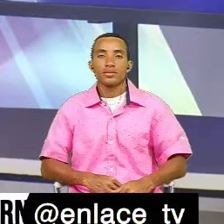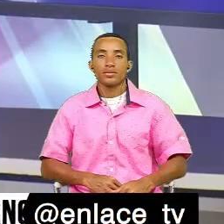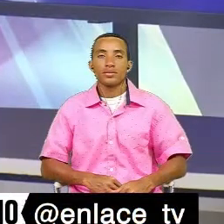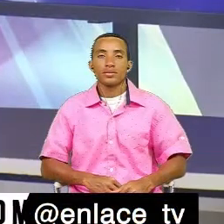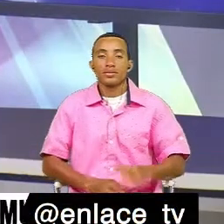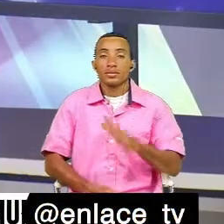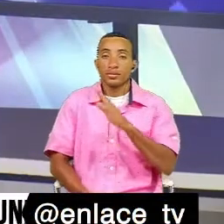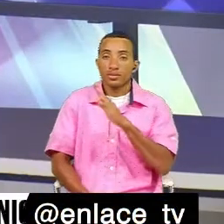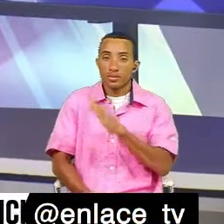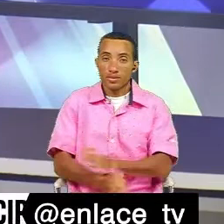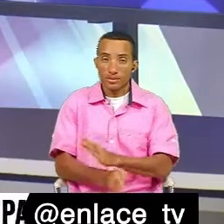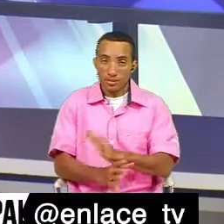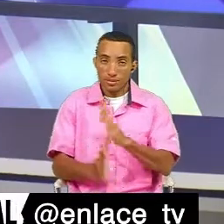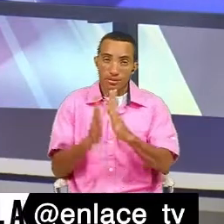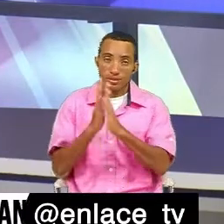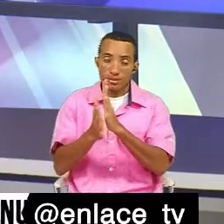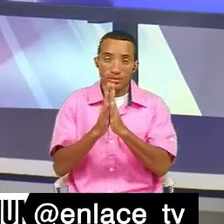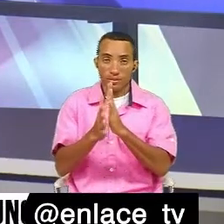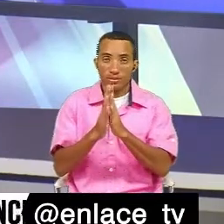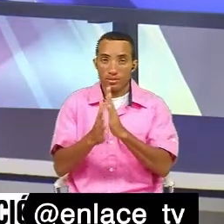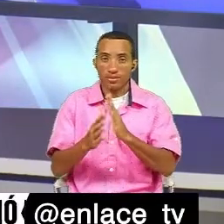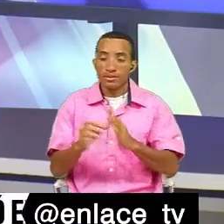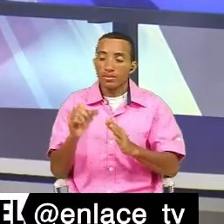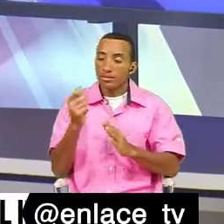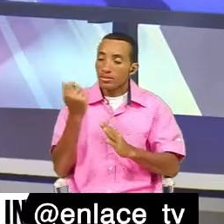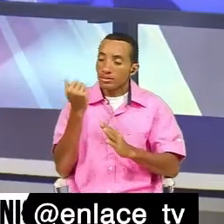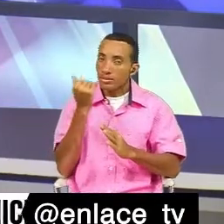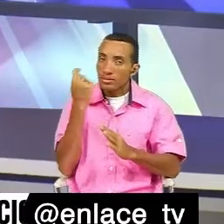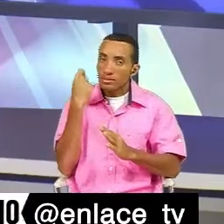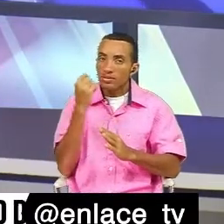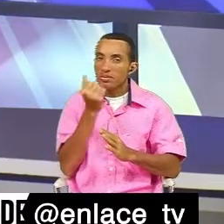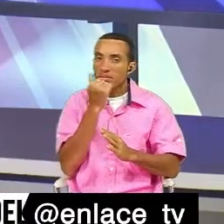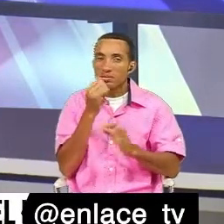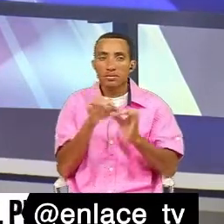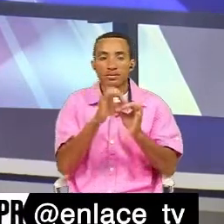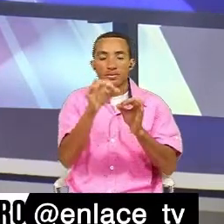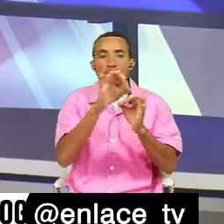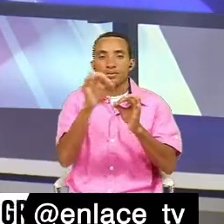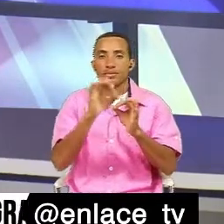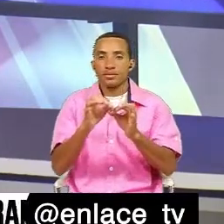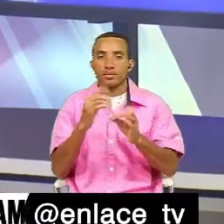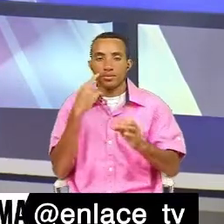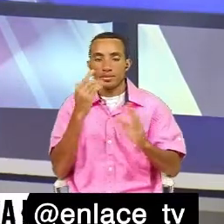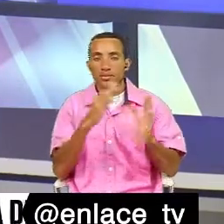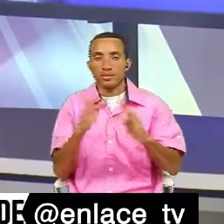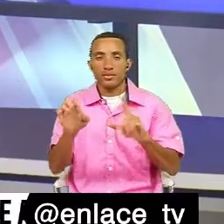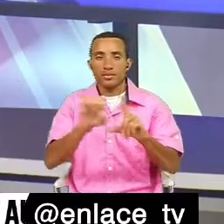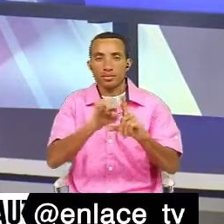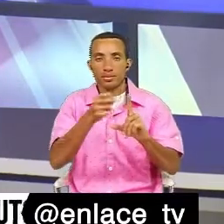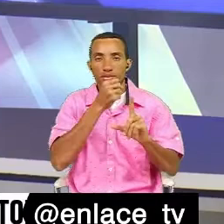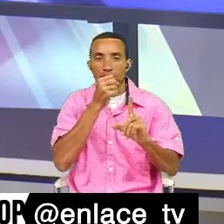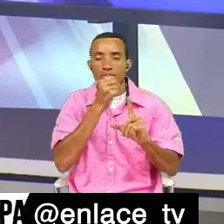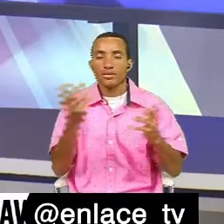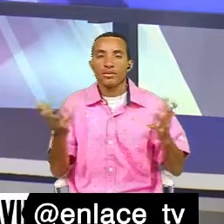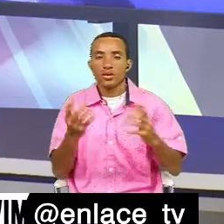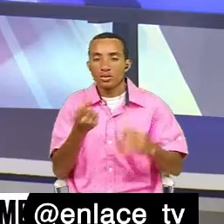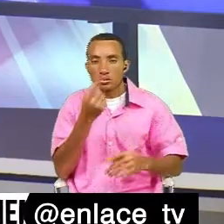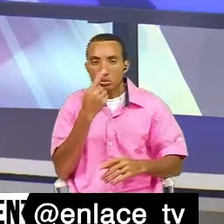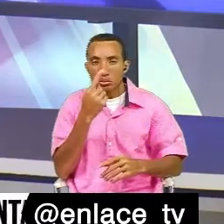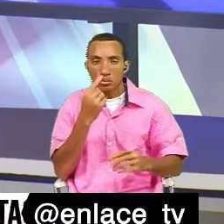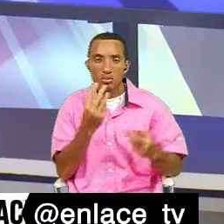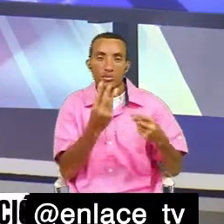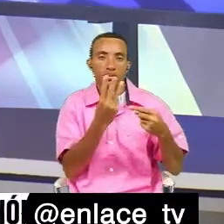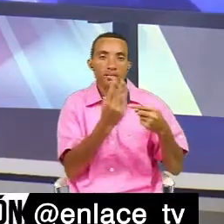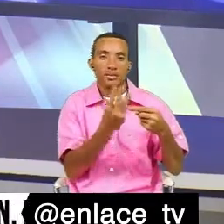Seguimos llevando a nuestra comunidad el acontecer de la ciudad y la región. Estas y otras informaciones de Enlace Noticias las pueden hallar en nuestra página